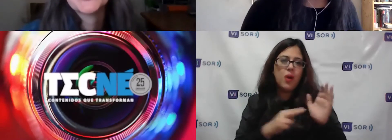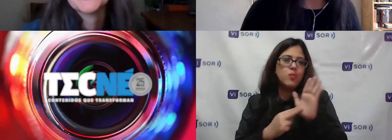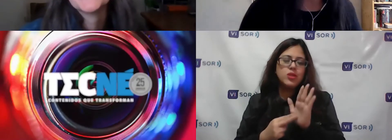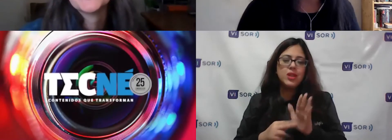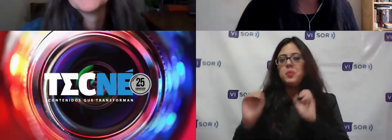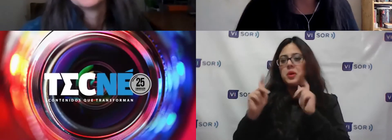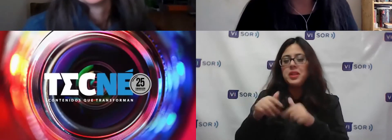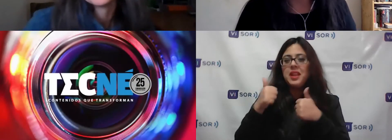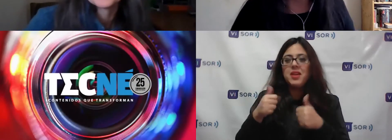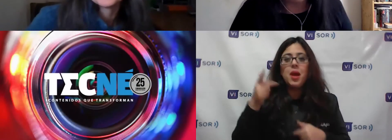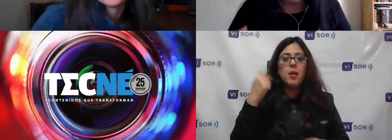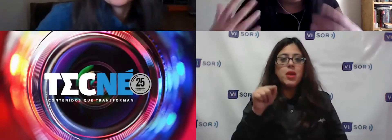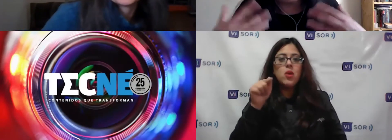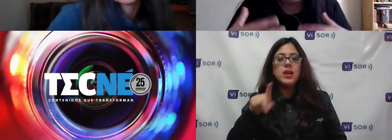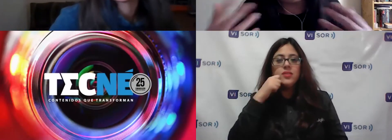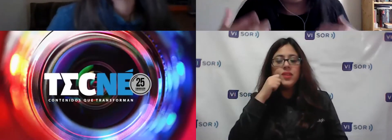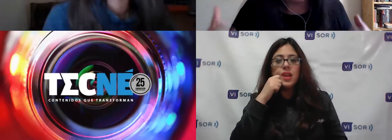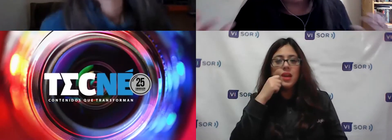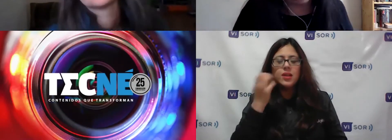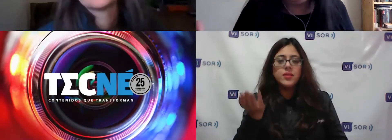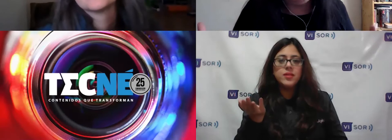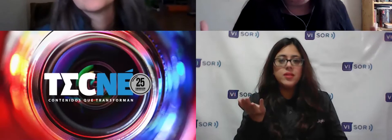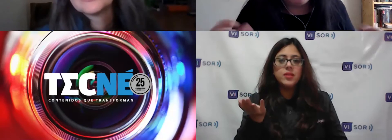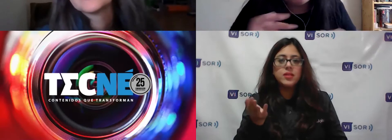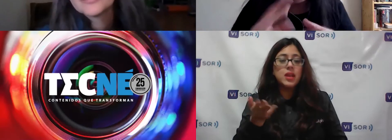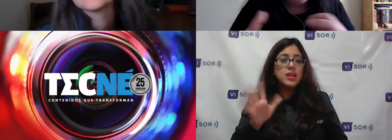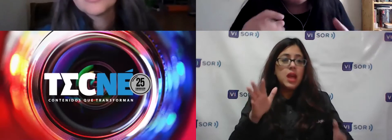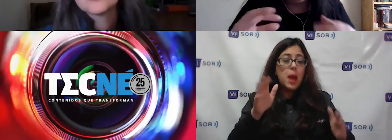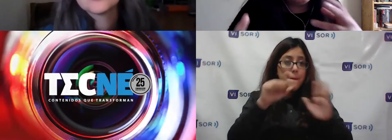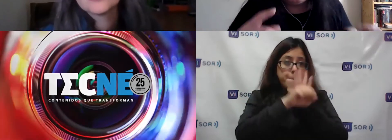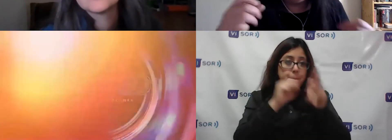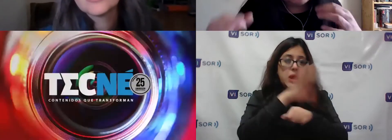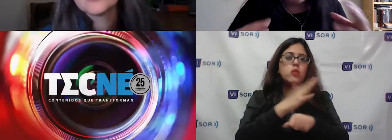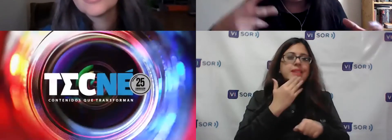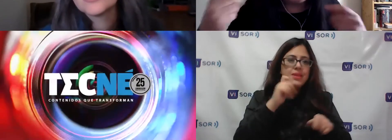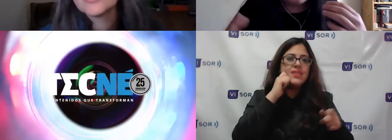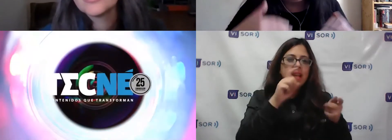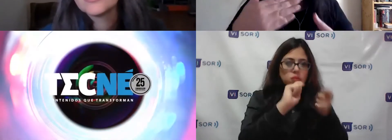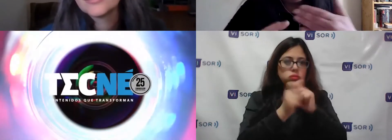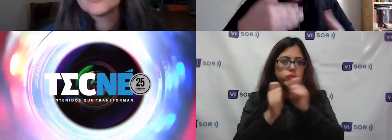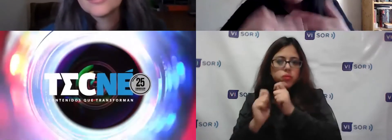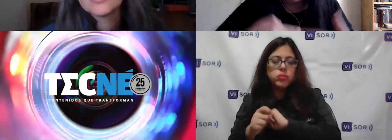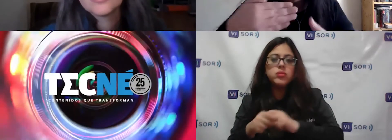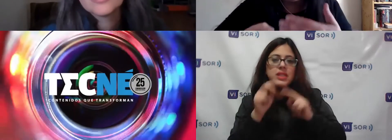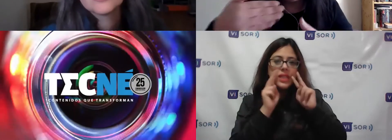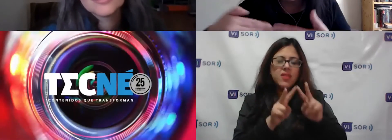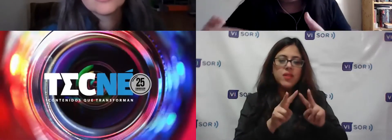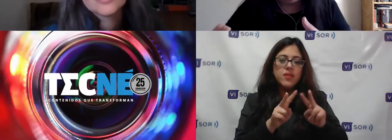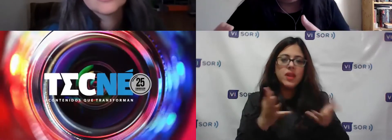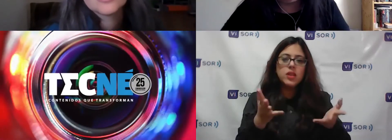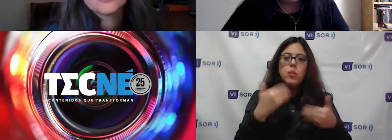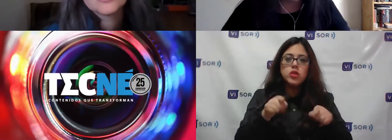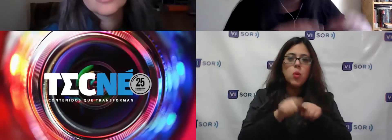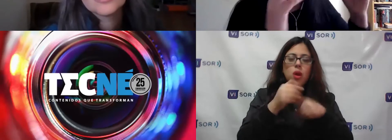pero me refiero que estamos tomamos las películas son cuerpos también que están mutando y hay que escucharlos por eso es permanente ese diálogo